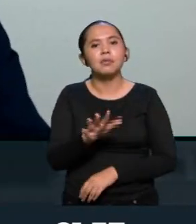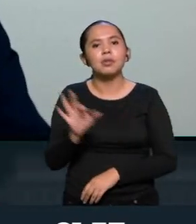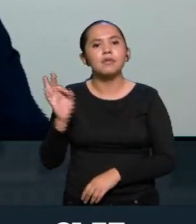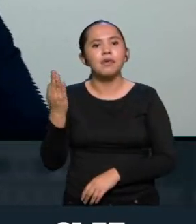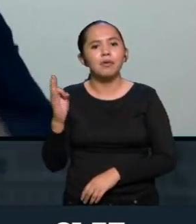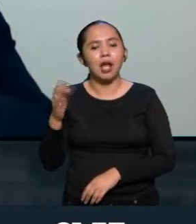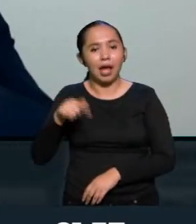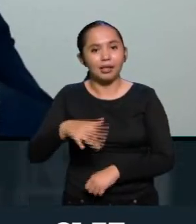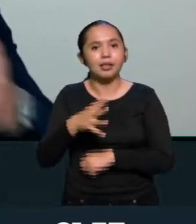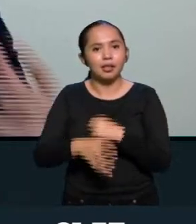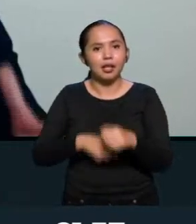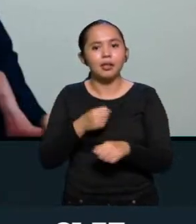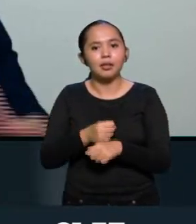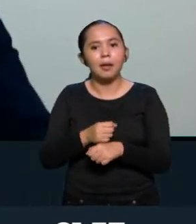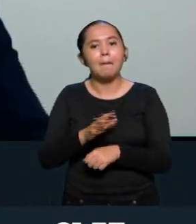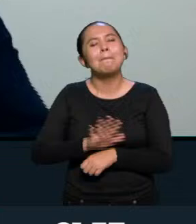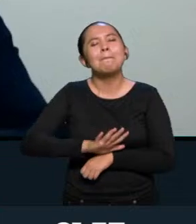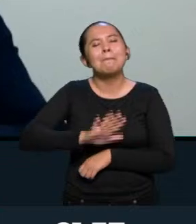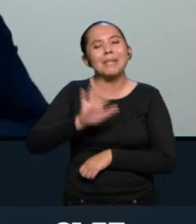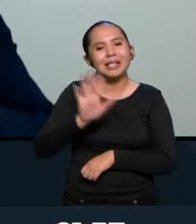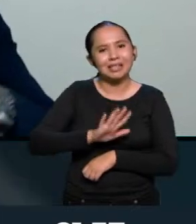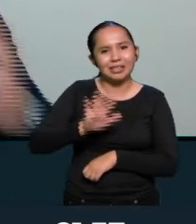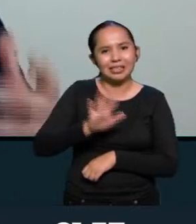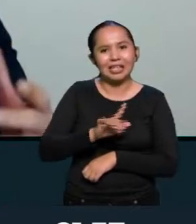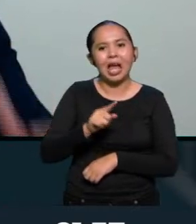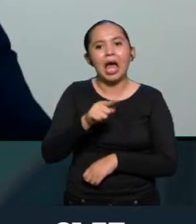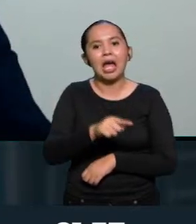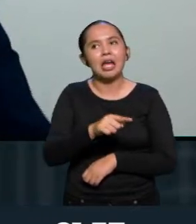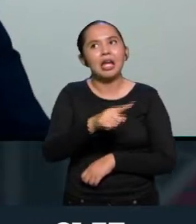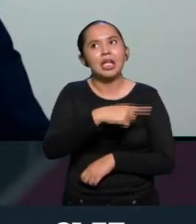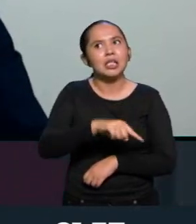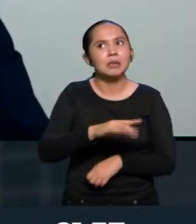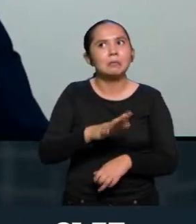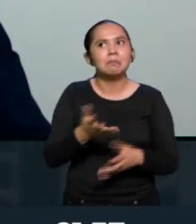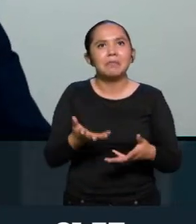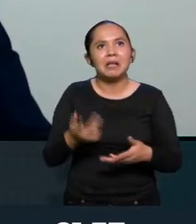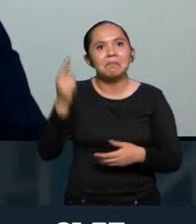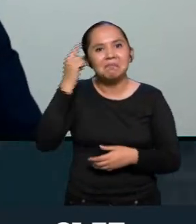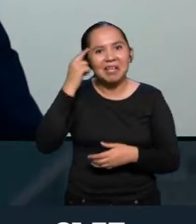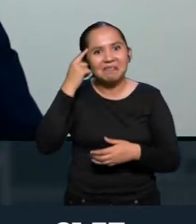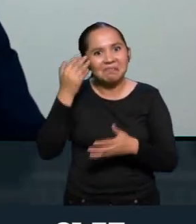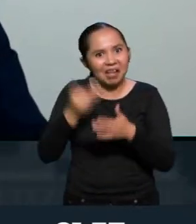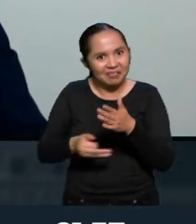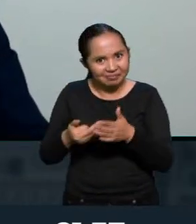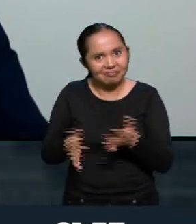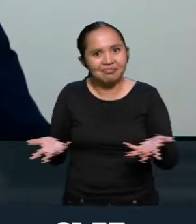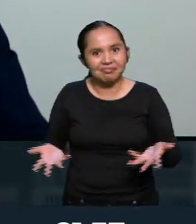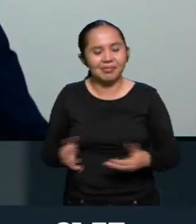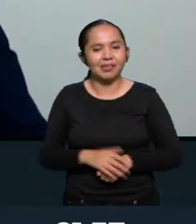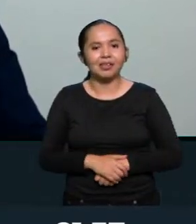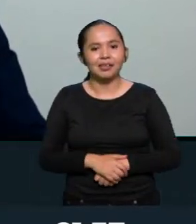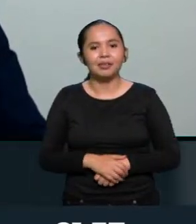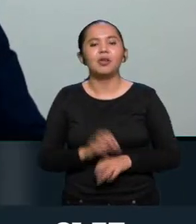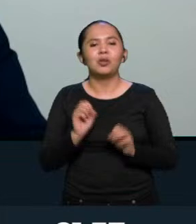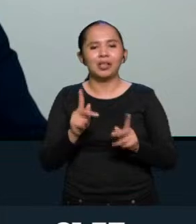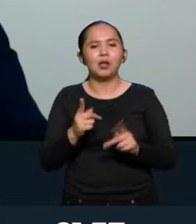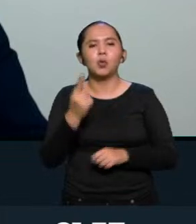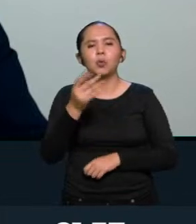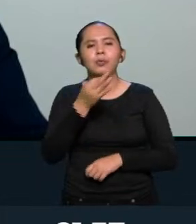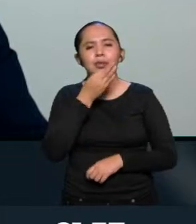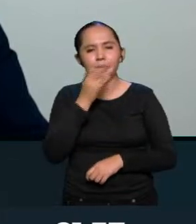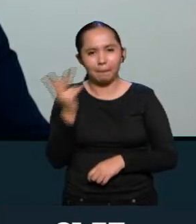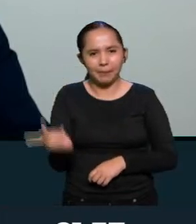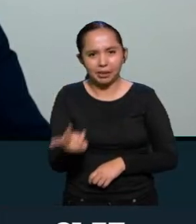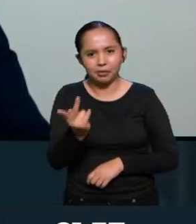este año? Me parece que le hace falta toda la lógica posible, ¿no? Ahora, nos queda un minutito, pero me gustaría